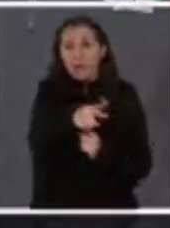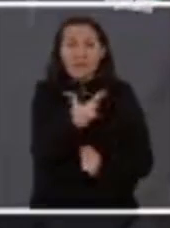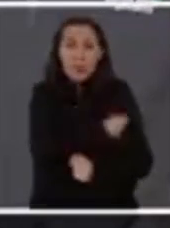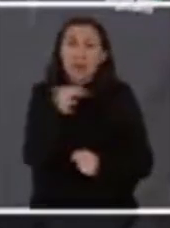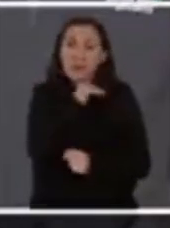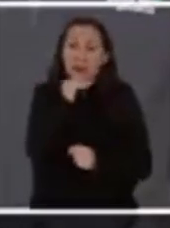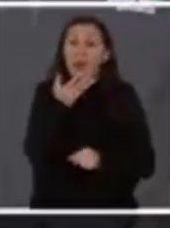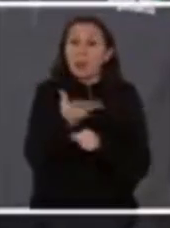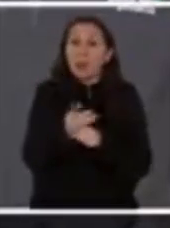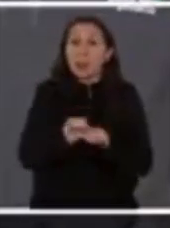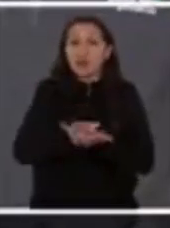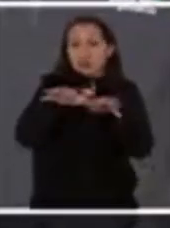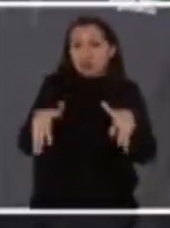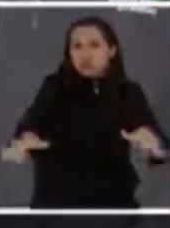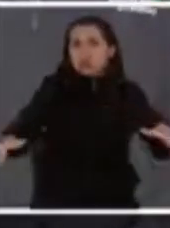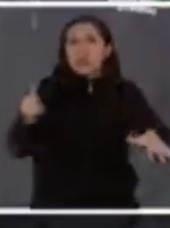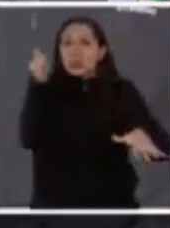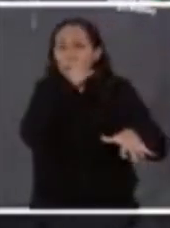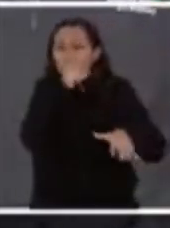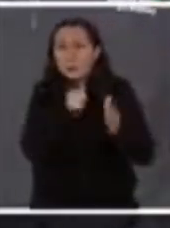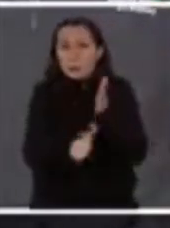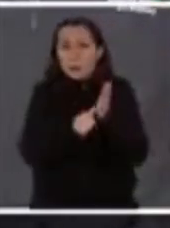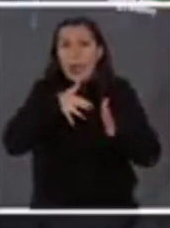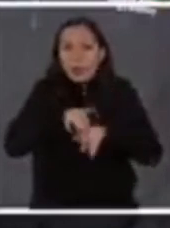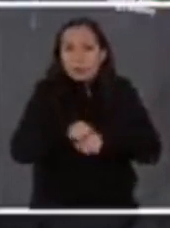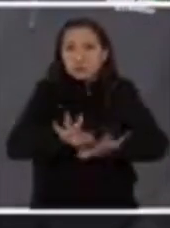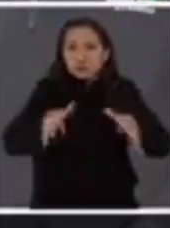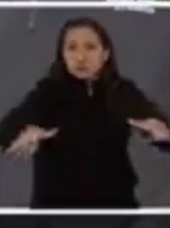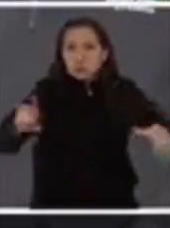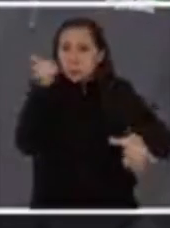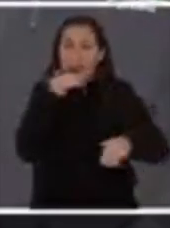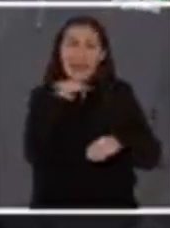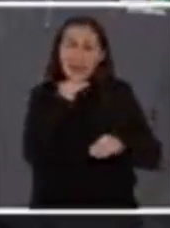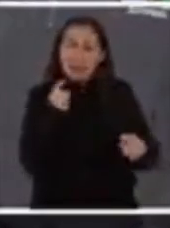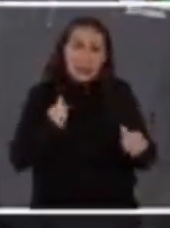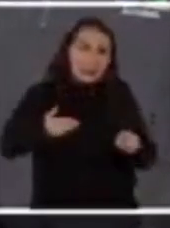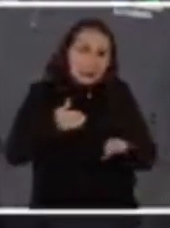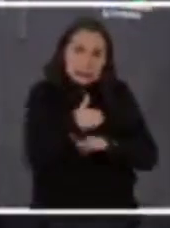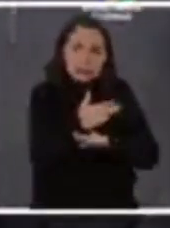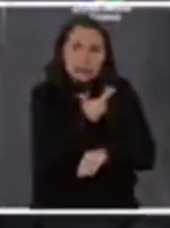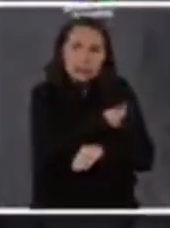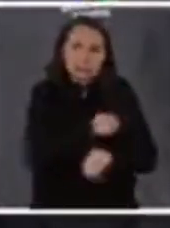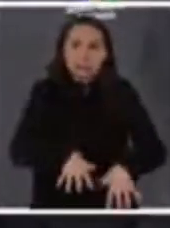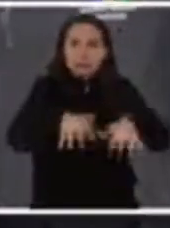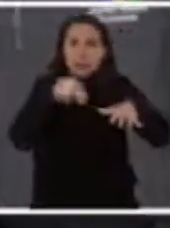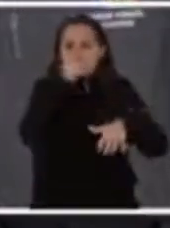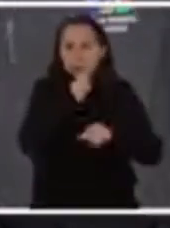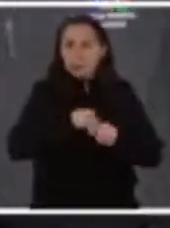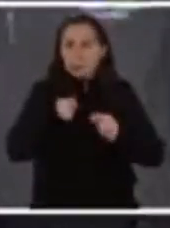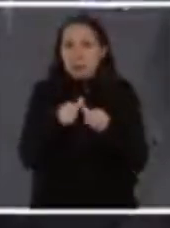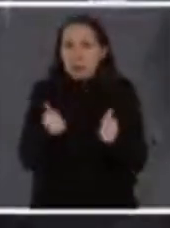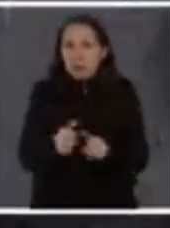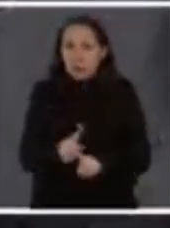porque también han habido desbordes en lugar donde hay agua servida, y entonces hay que actuar muy rápido en eso para evitar que esto crezca.